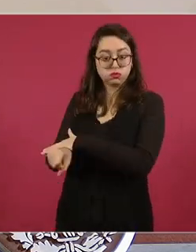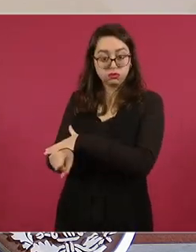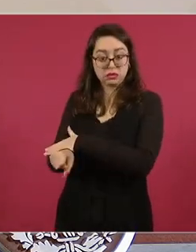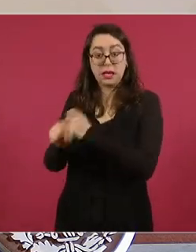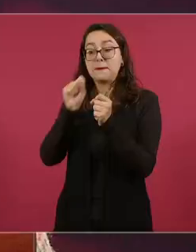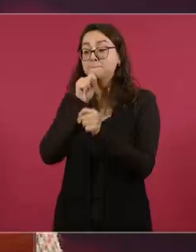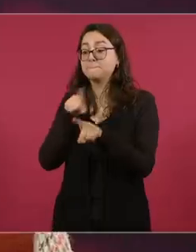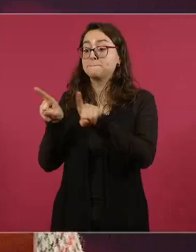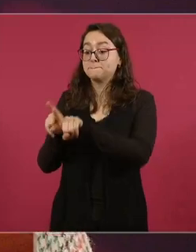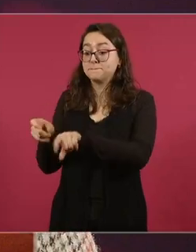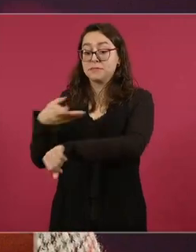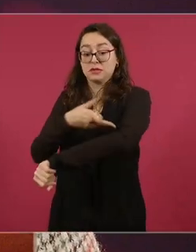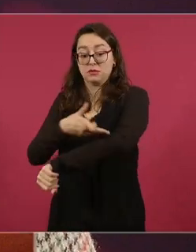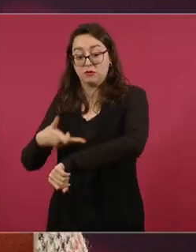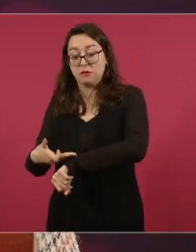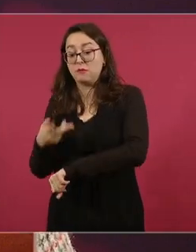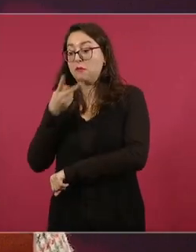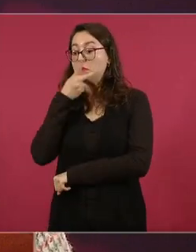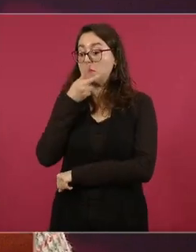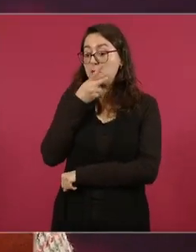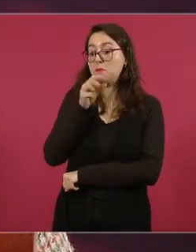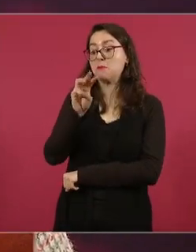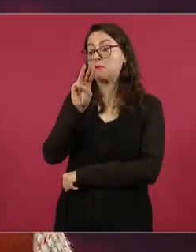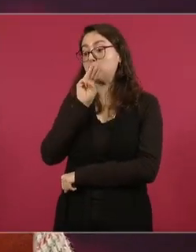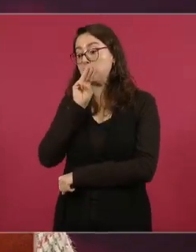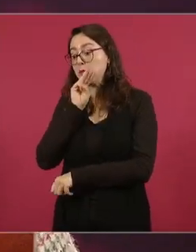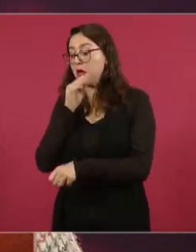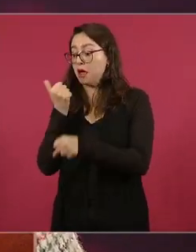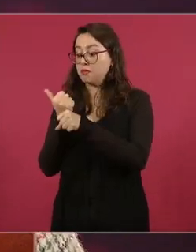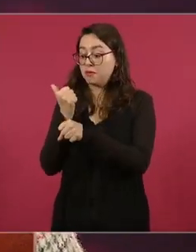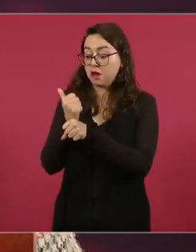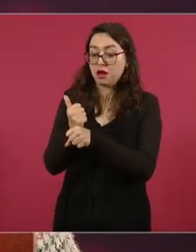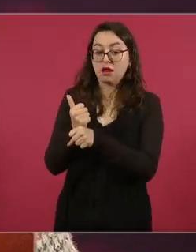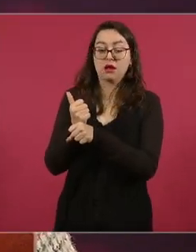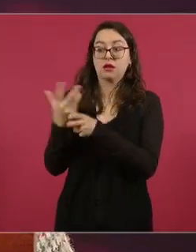la familia, con sus padres y sus abuelos,